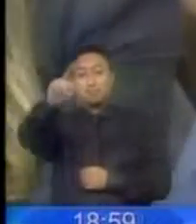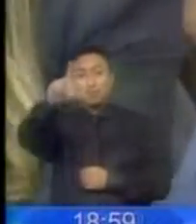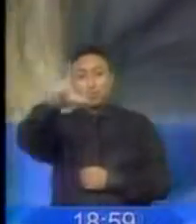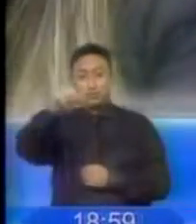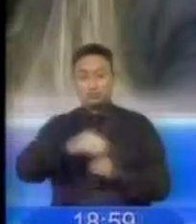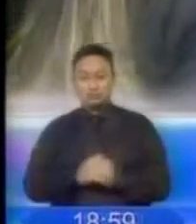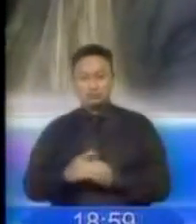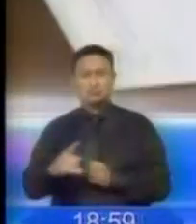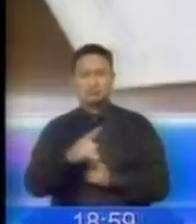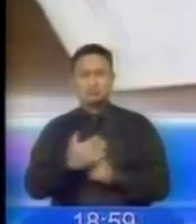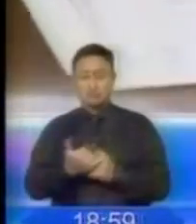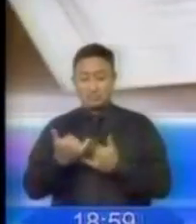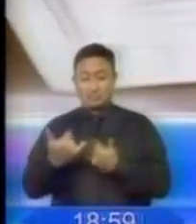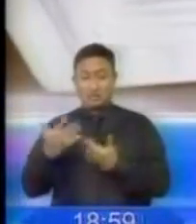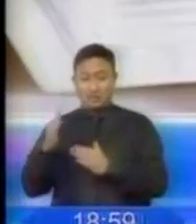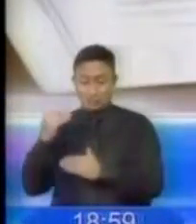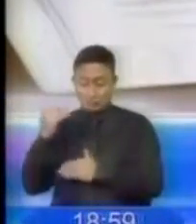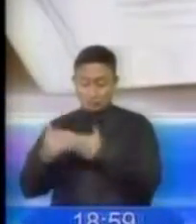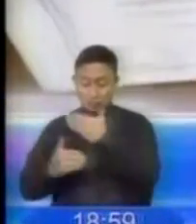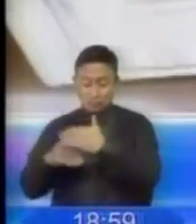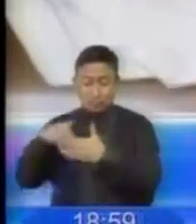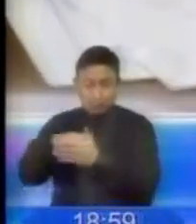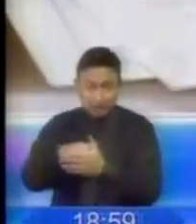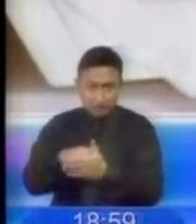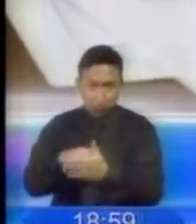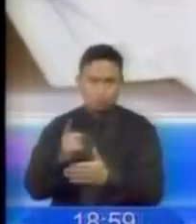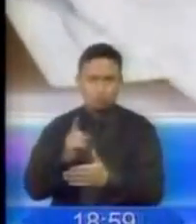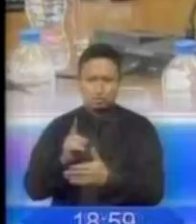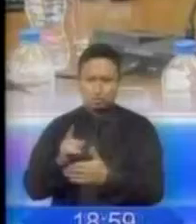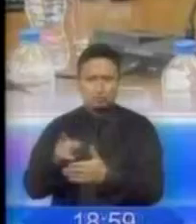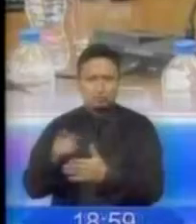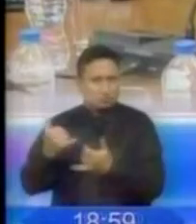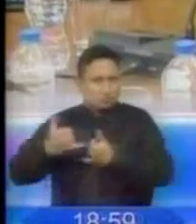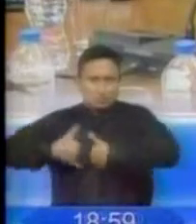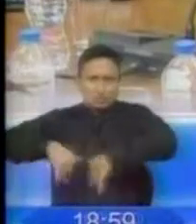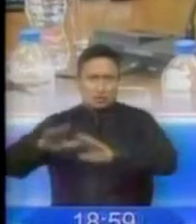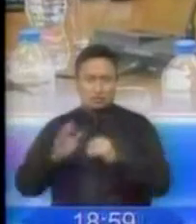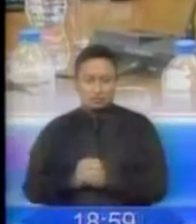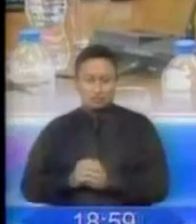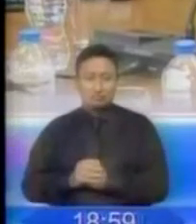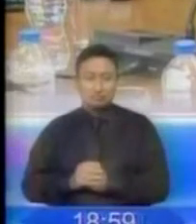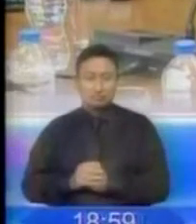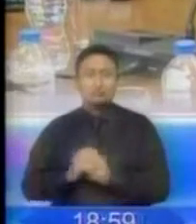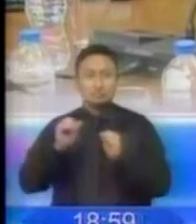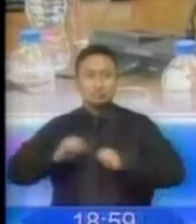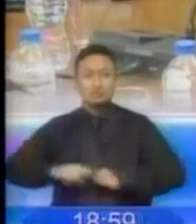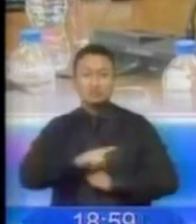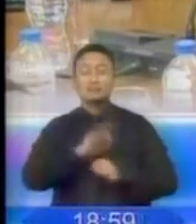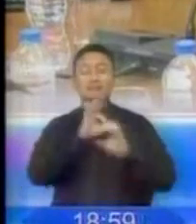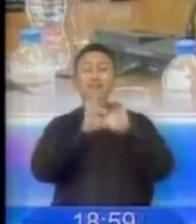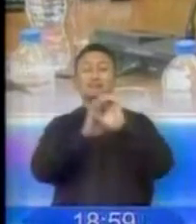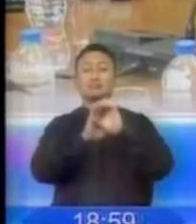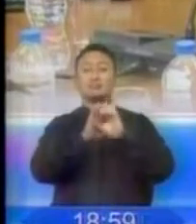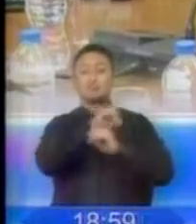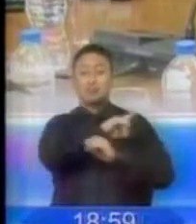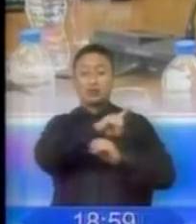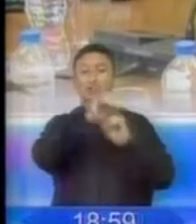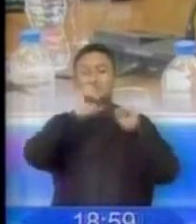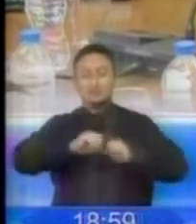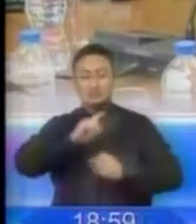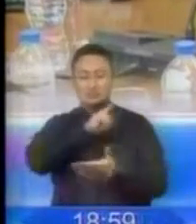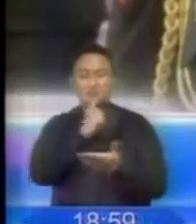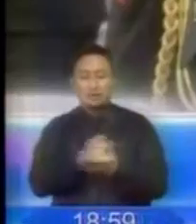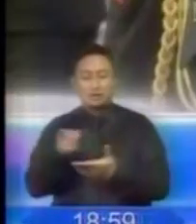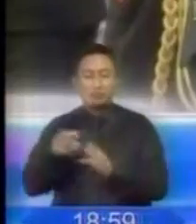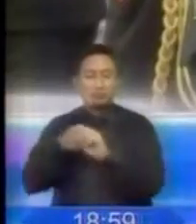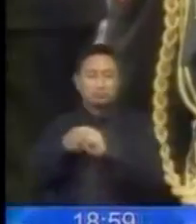entorpecer los procesos pendientes, mucho menos paralizar las actividades. La dimisión fue confirmada por el Consejo de Participación